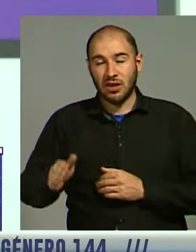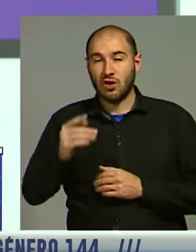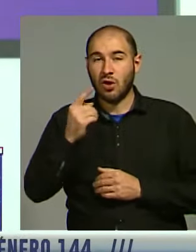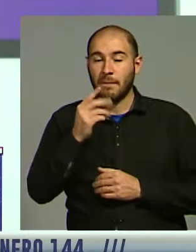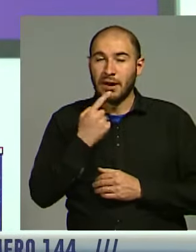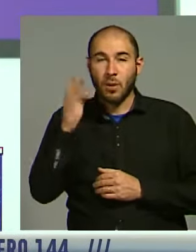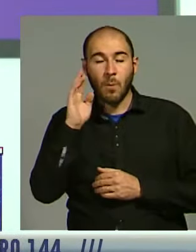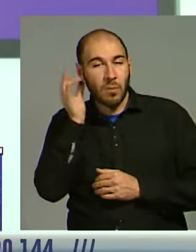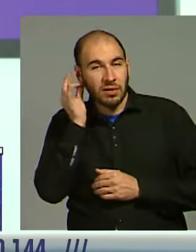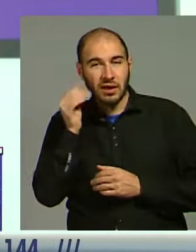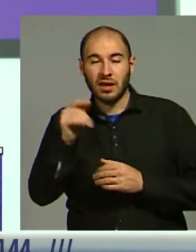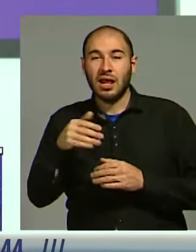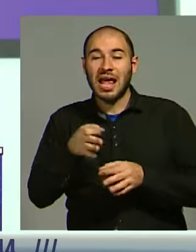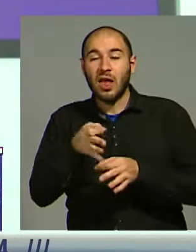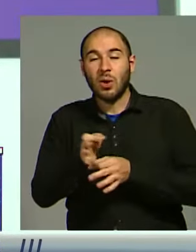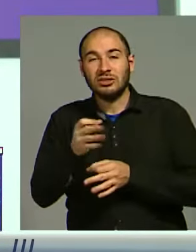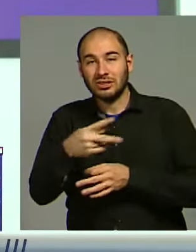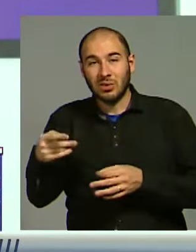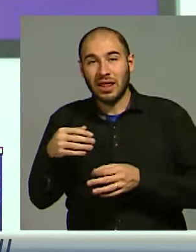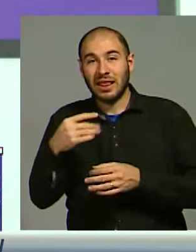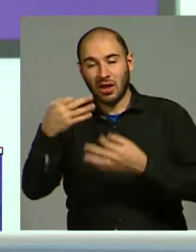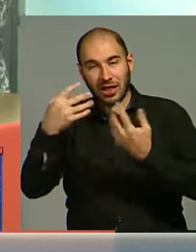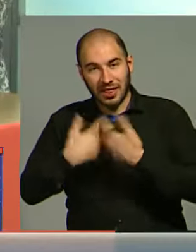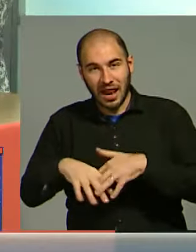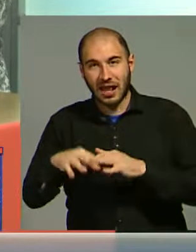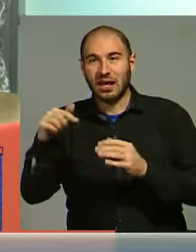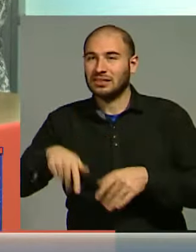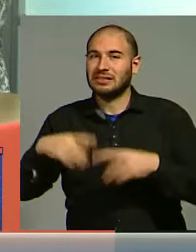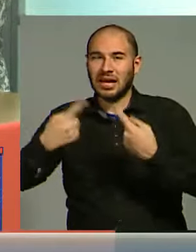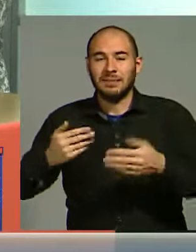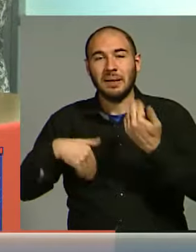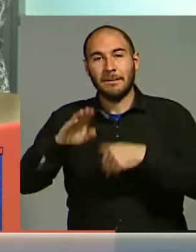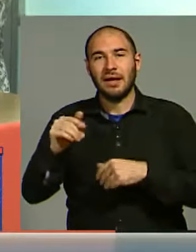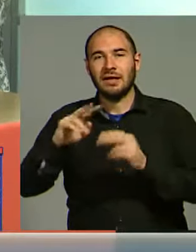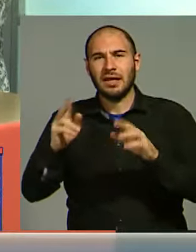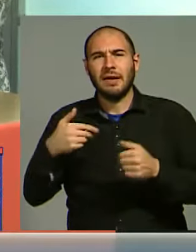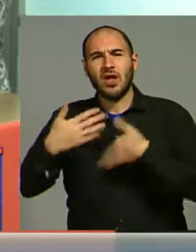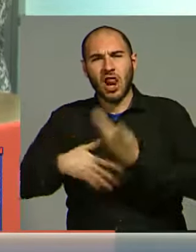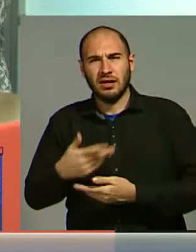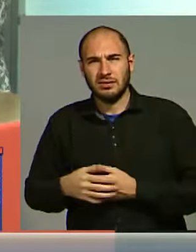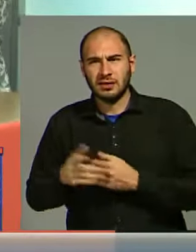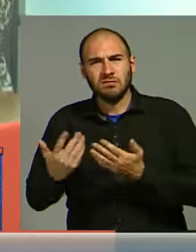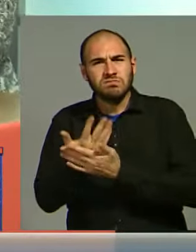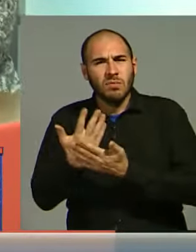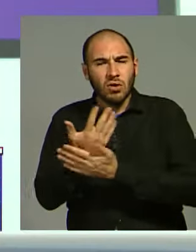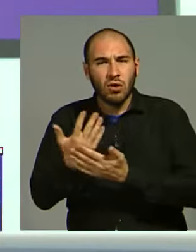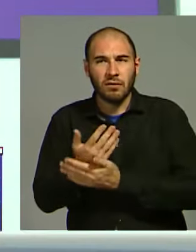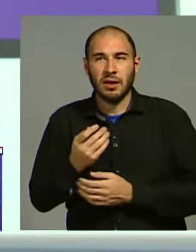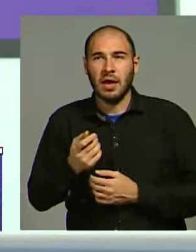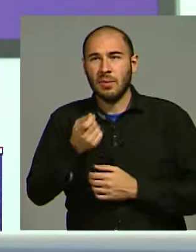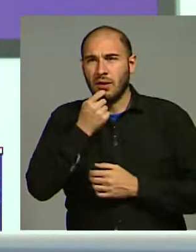niñas, educación sexual integral en sus escuelas, sin ninguna duda tendrían más herramientas para evitar las situaciones de violencia que sufren.